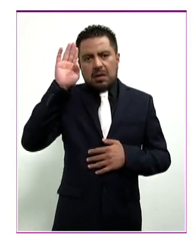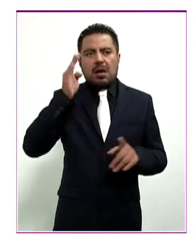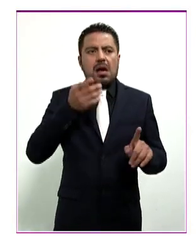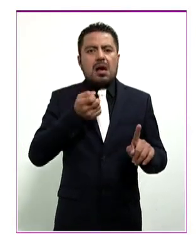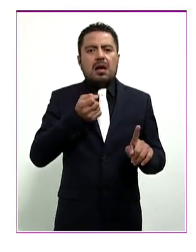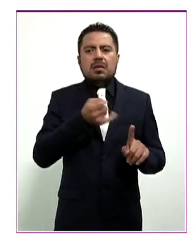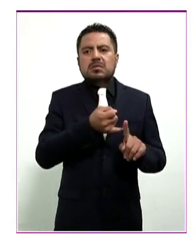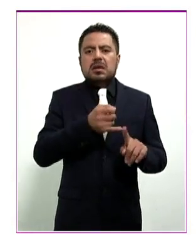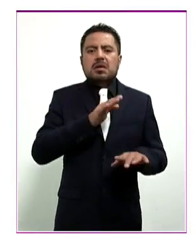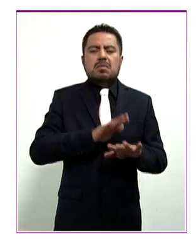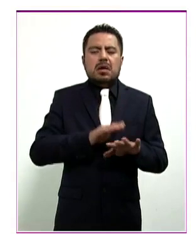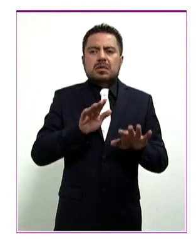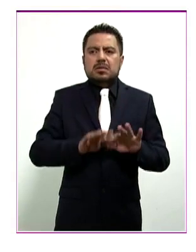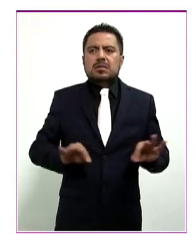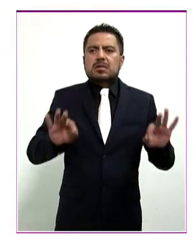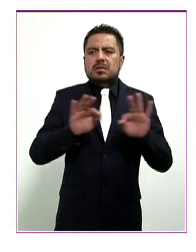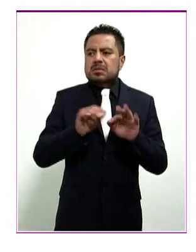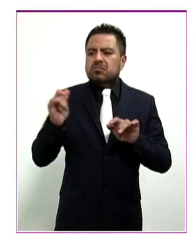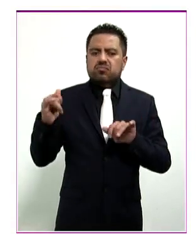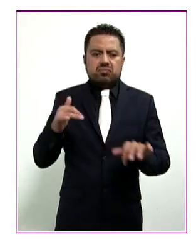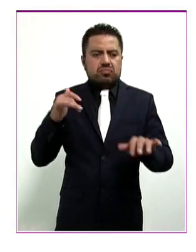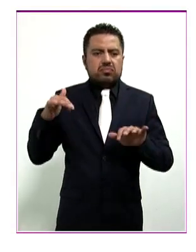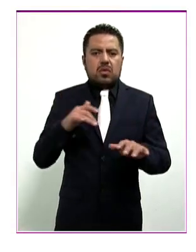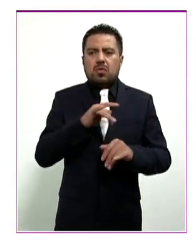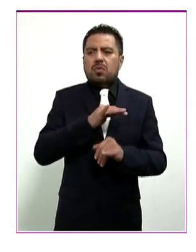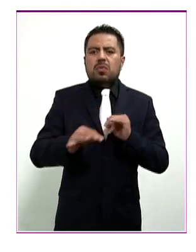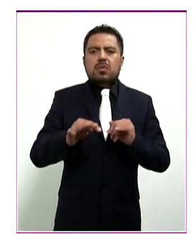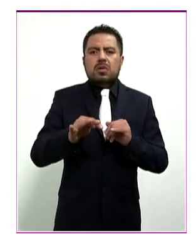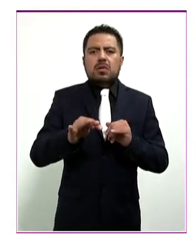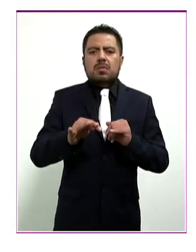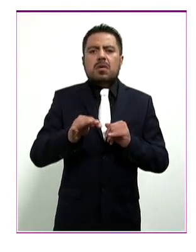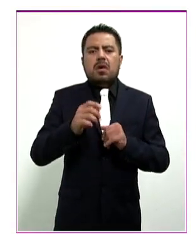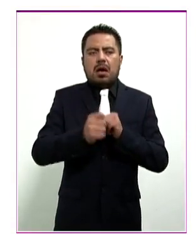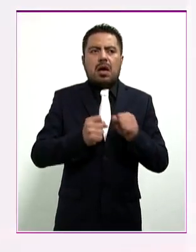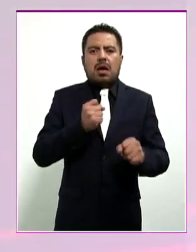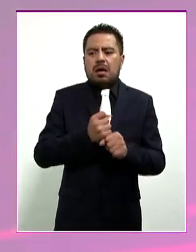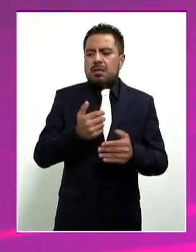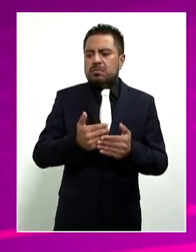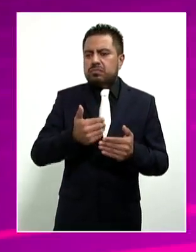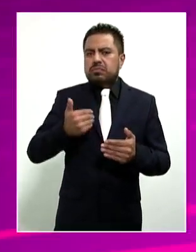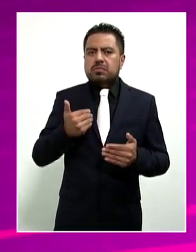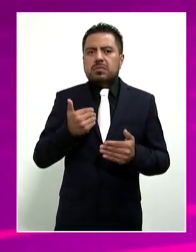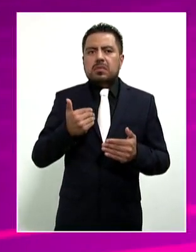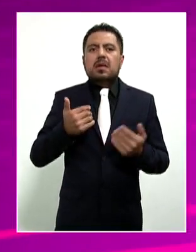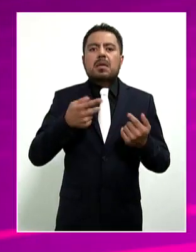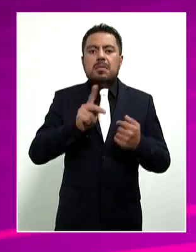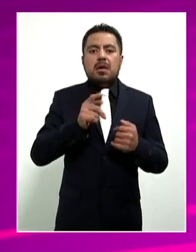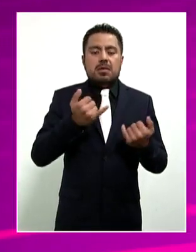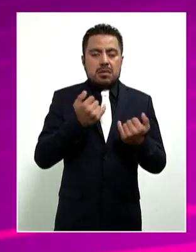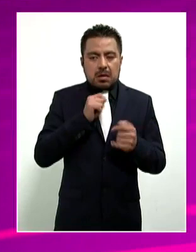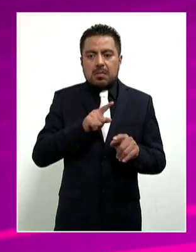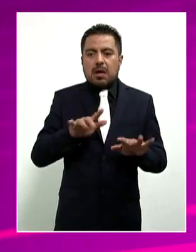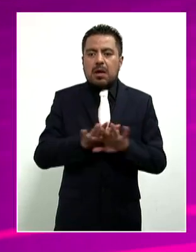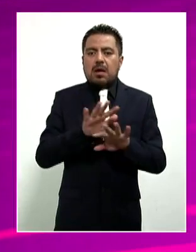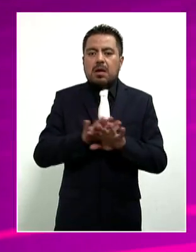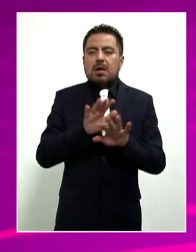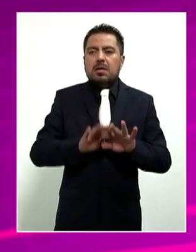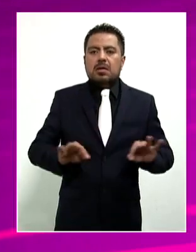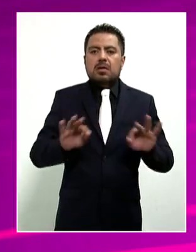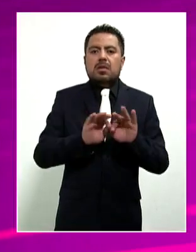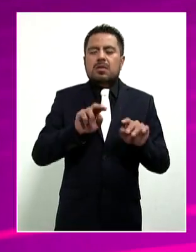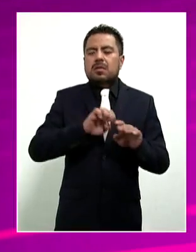las nacionalidades más importantes que hemos tenido en los últimos años. Pero también con cambios importantes. Por ejemplo,